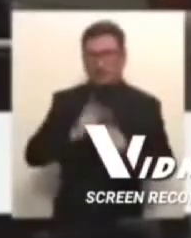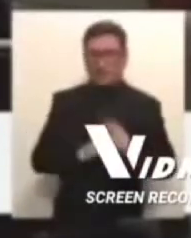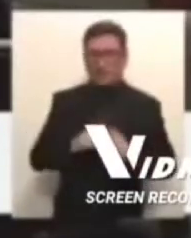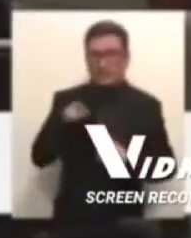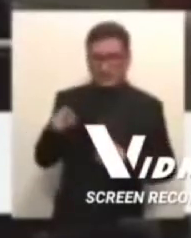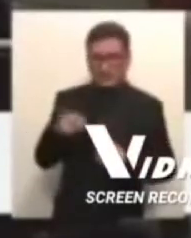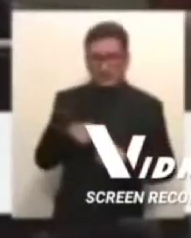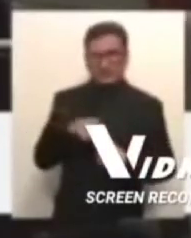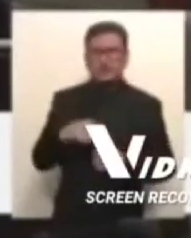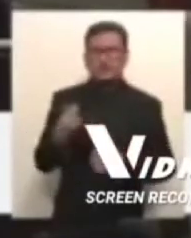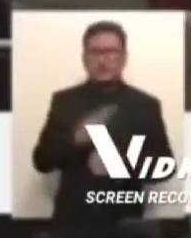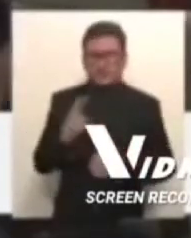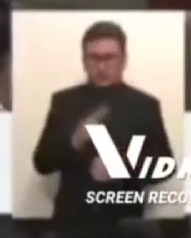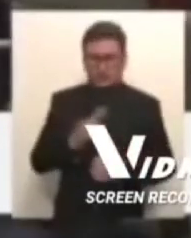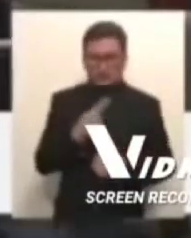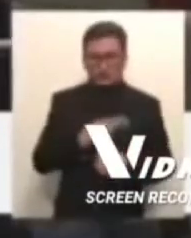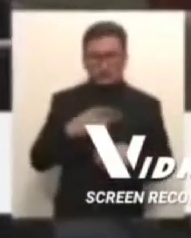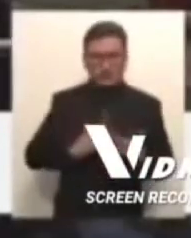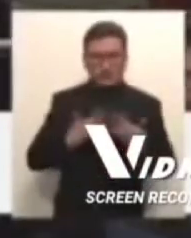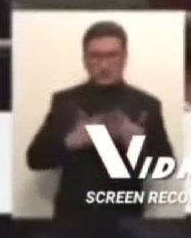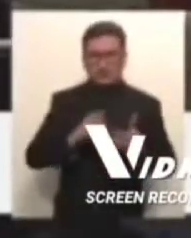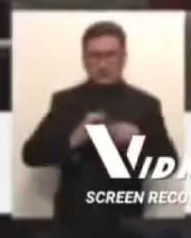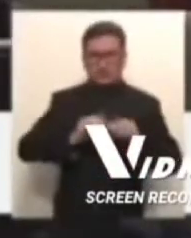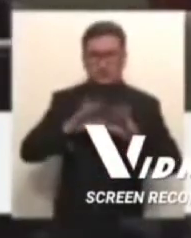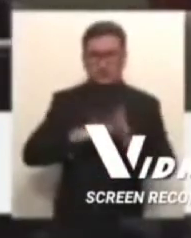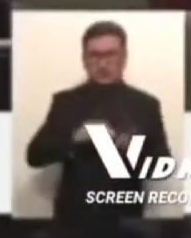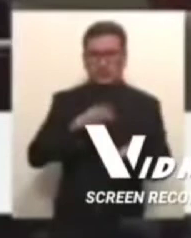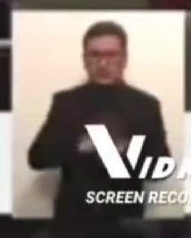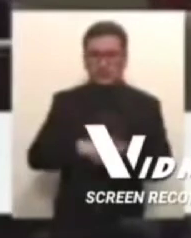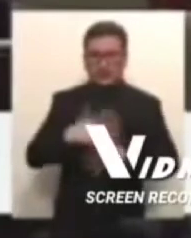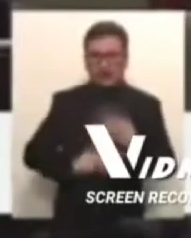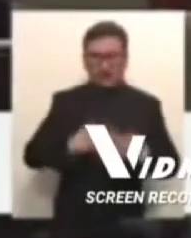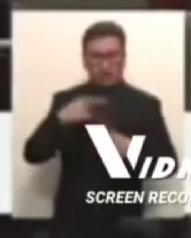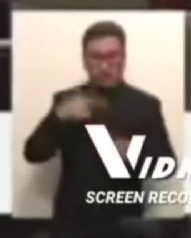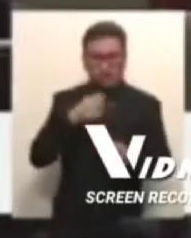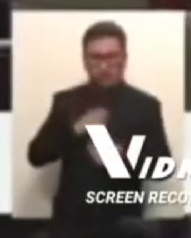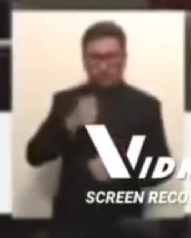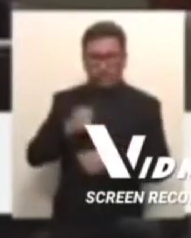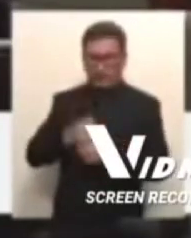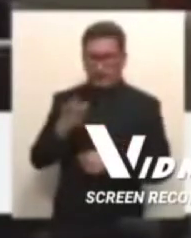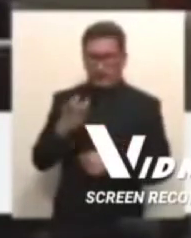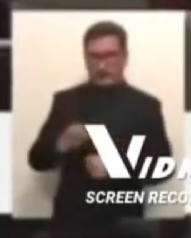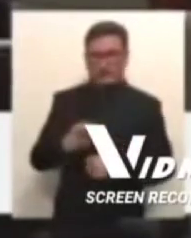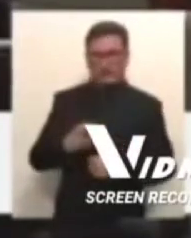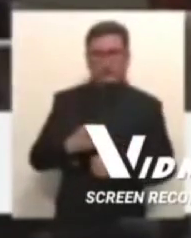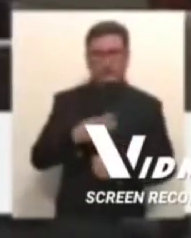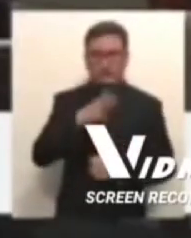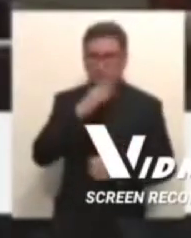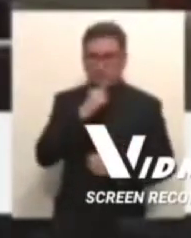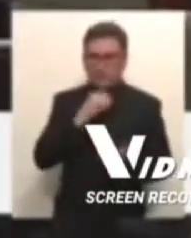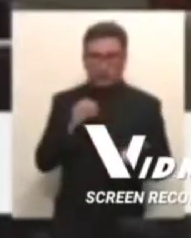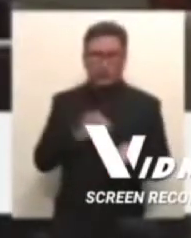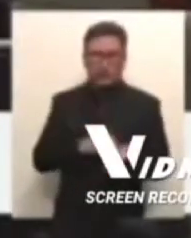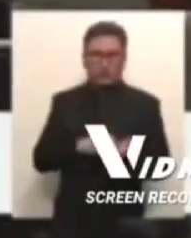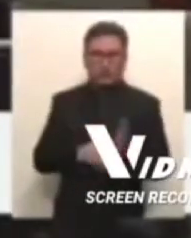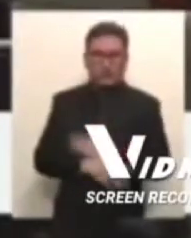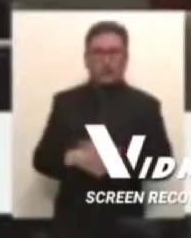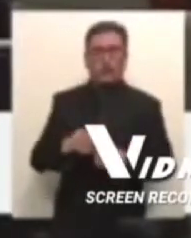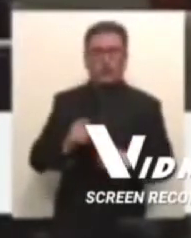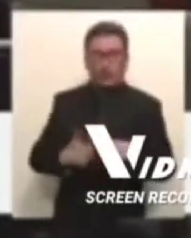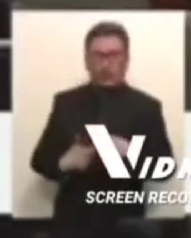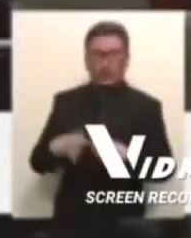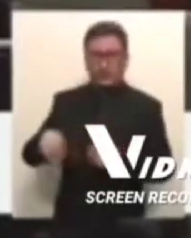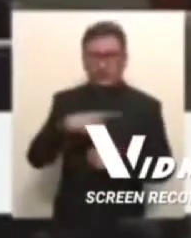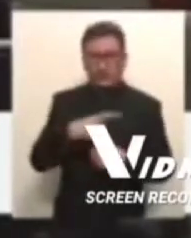requiere que la historia quede claro. La violencia en ninguna forma es justificable. Y quien hace